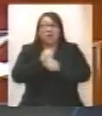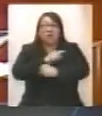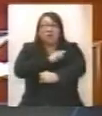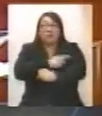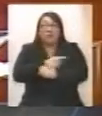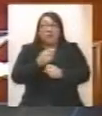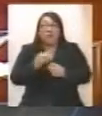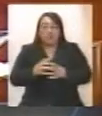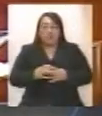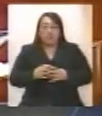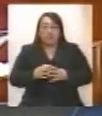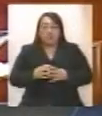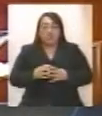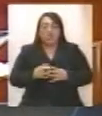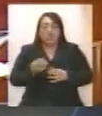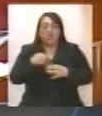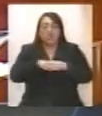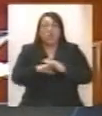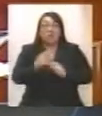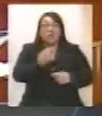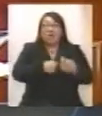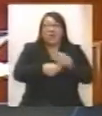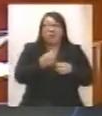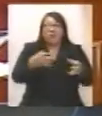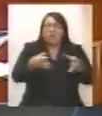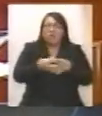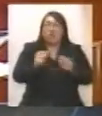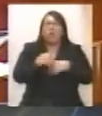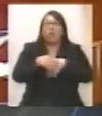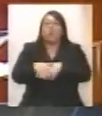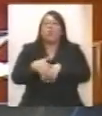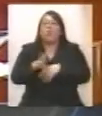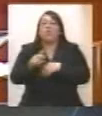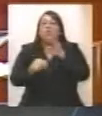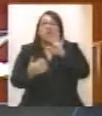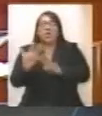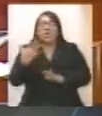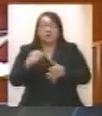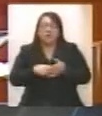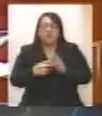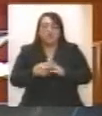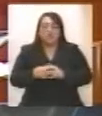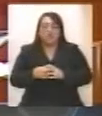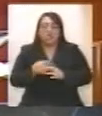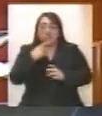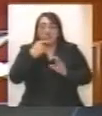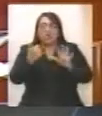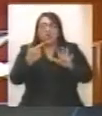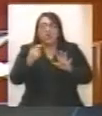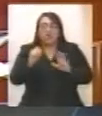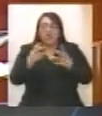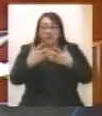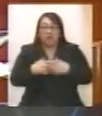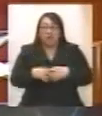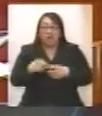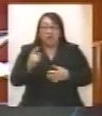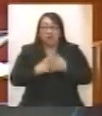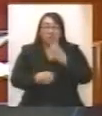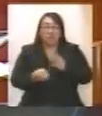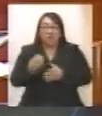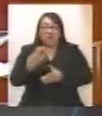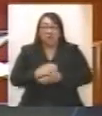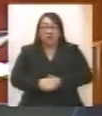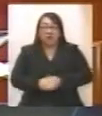fortalecimiento de incubadoras de negocios. A julio del 2015 serán 70 emprendedores